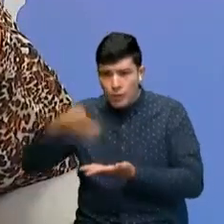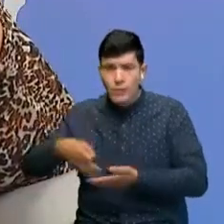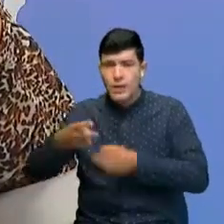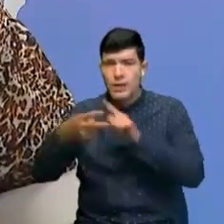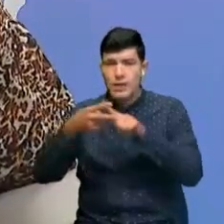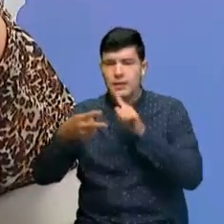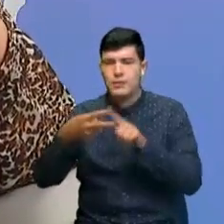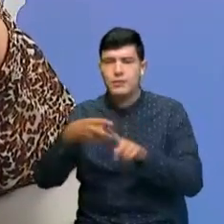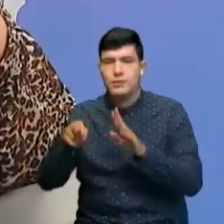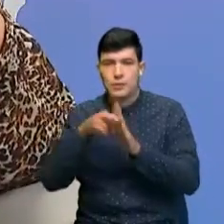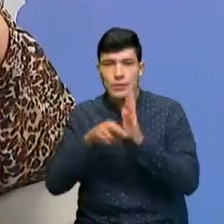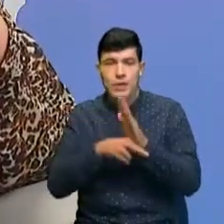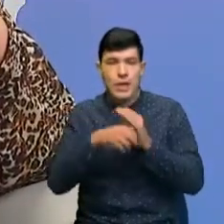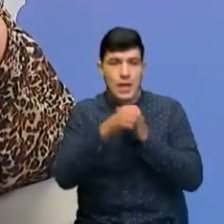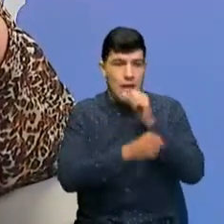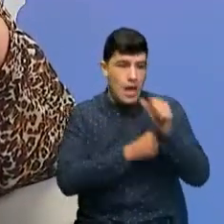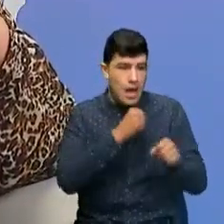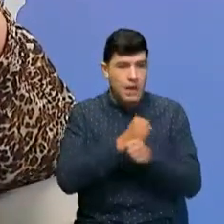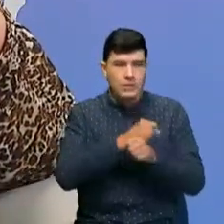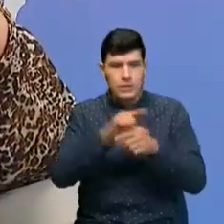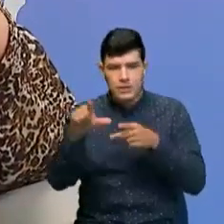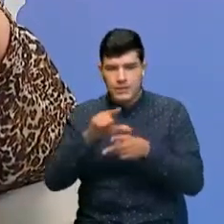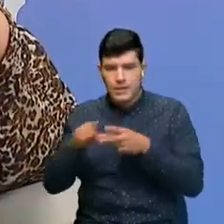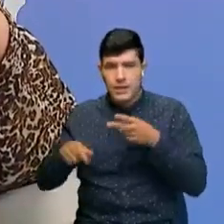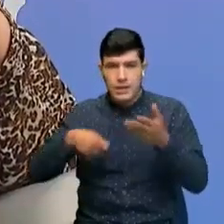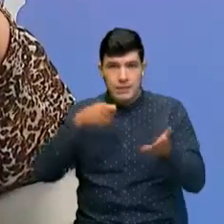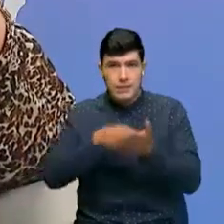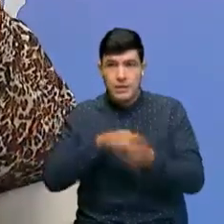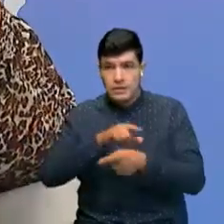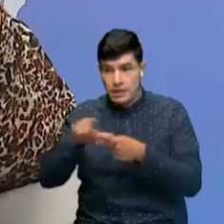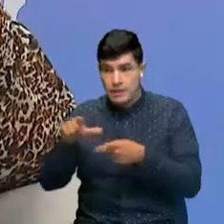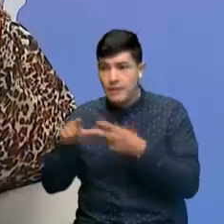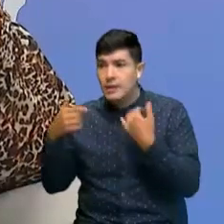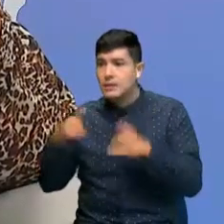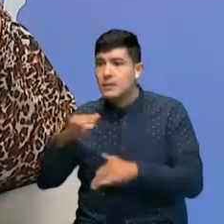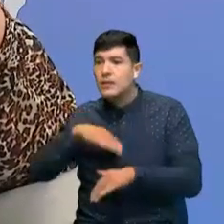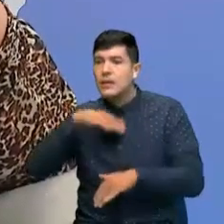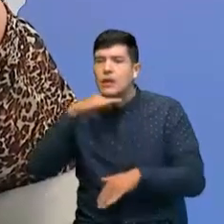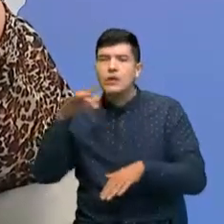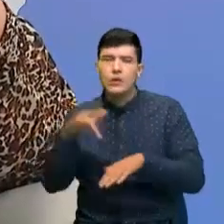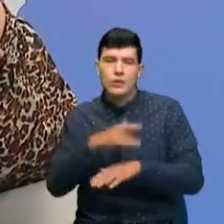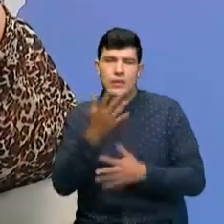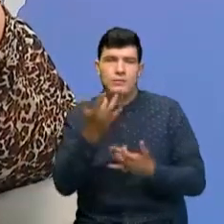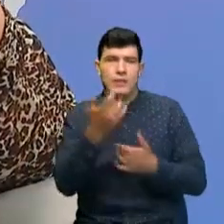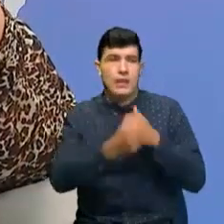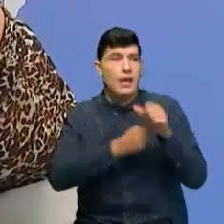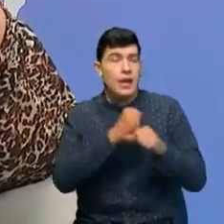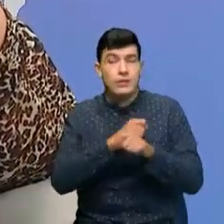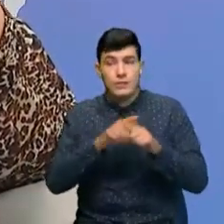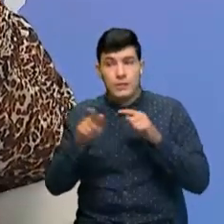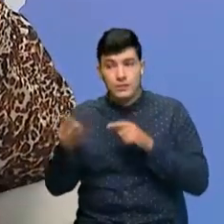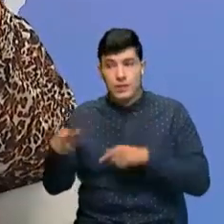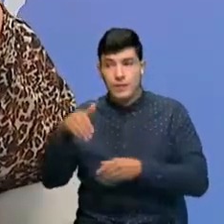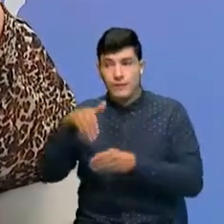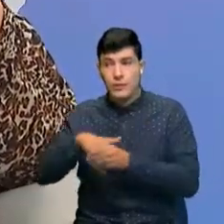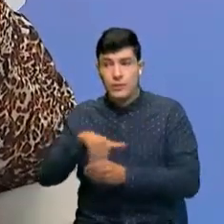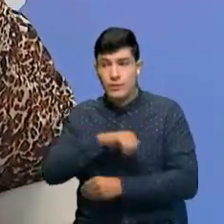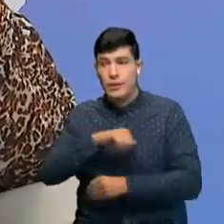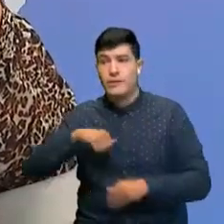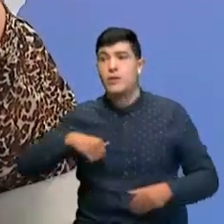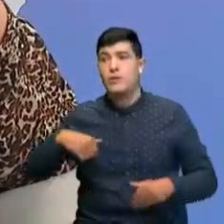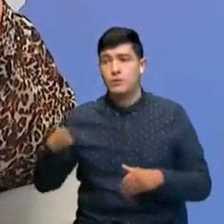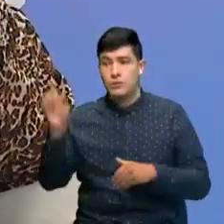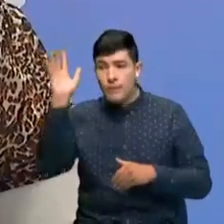dos requisitos, edad y semanas cotizadas. Semana la tiene de sobra, hay que esperar la edad. Pero si está en el fondo privado, ellos tienen